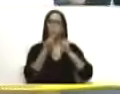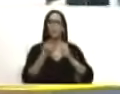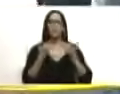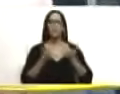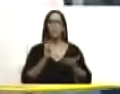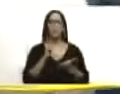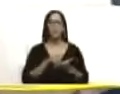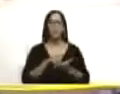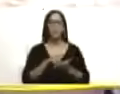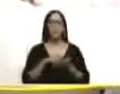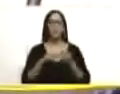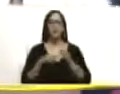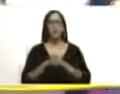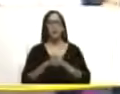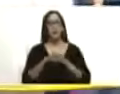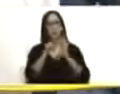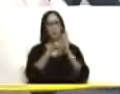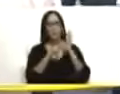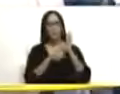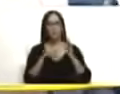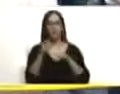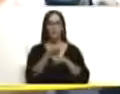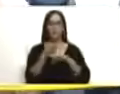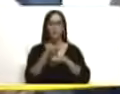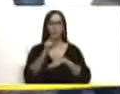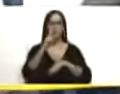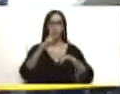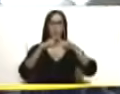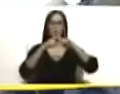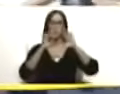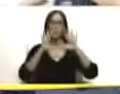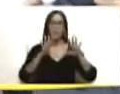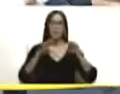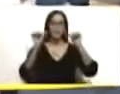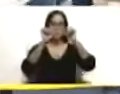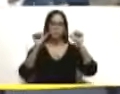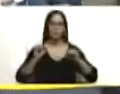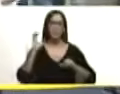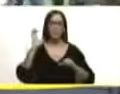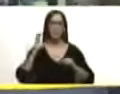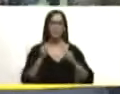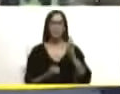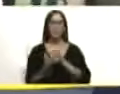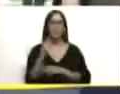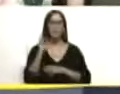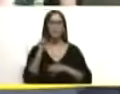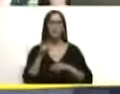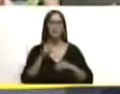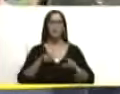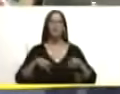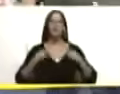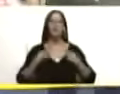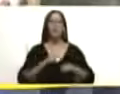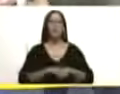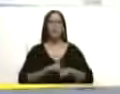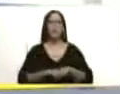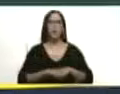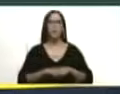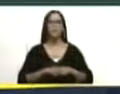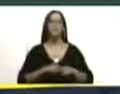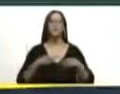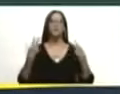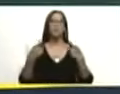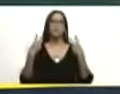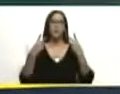de gobierno. El 1x10, el sistema patria, creados por usted en esta nueva etapa de resistencia